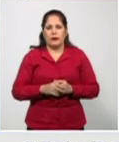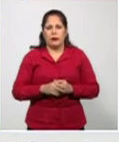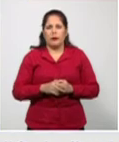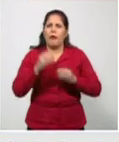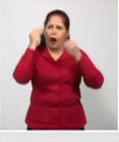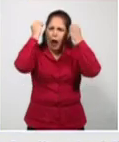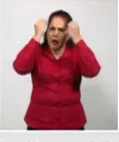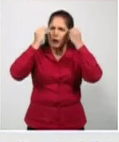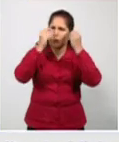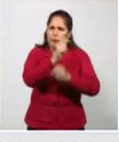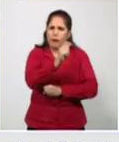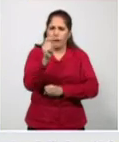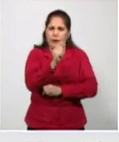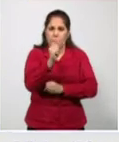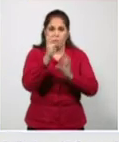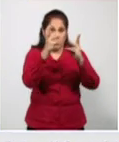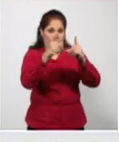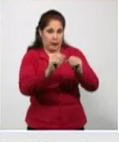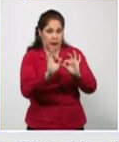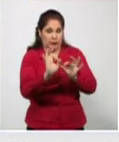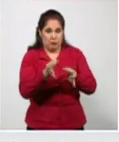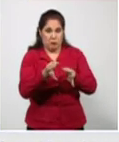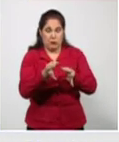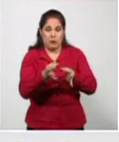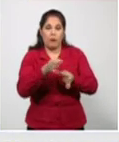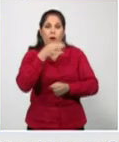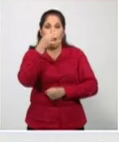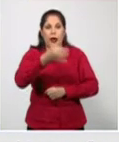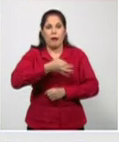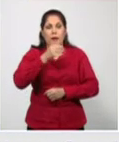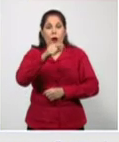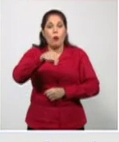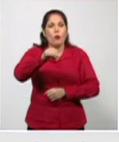así, que esto es producto, lo digo para que la